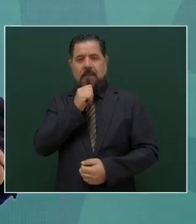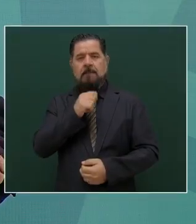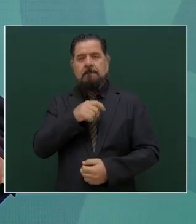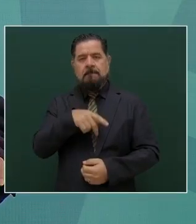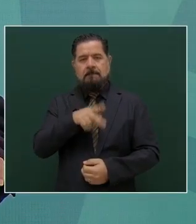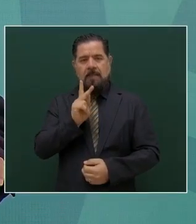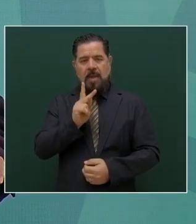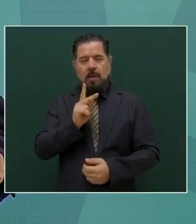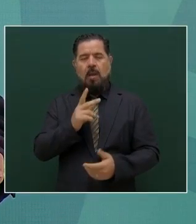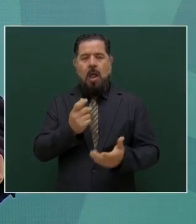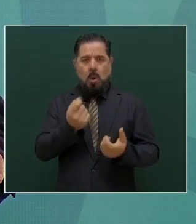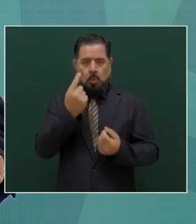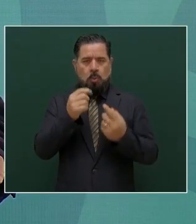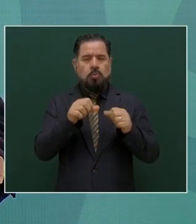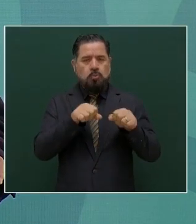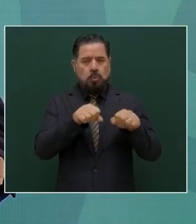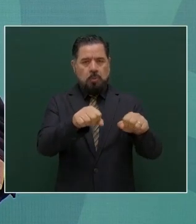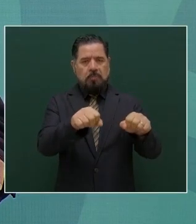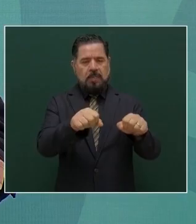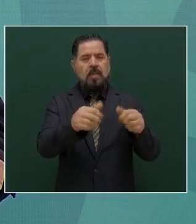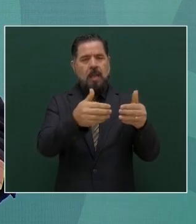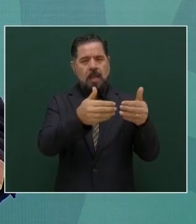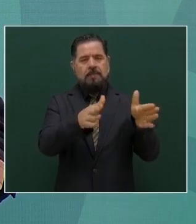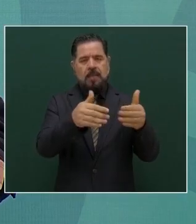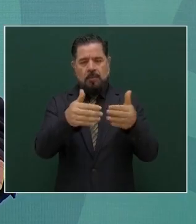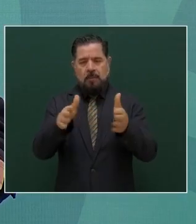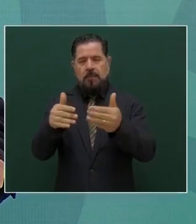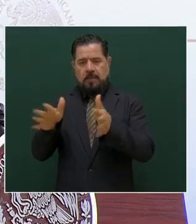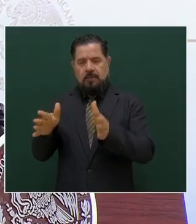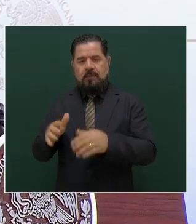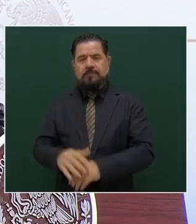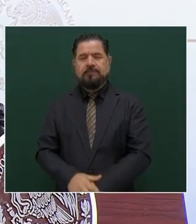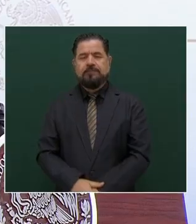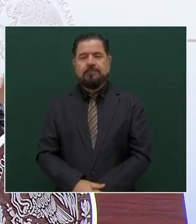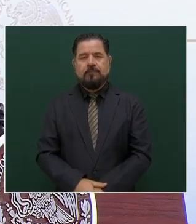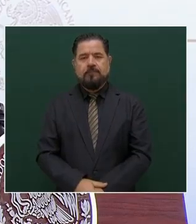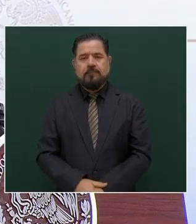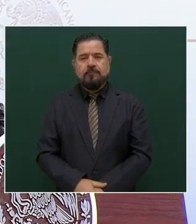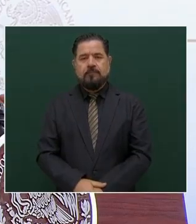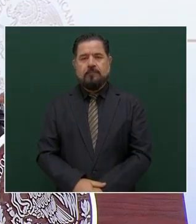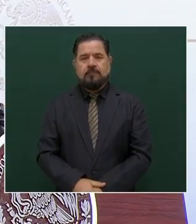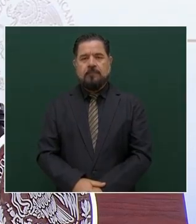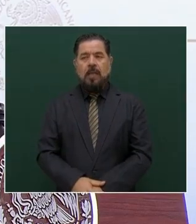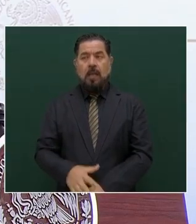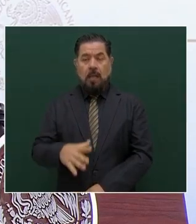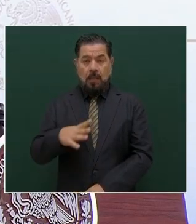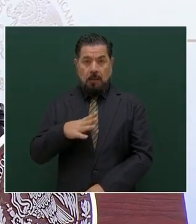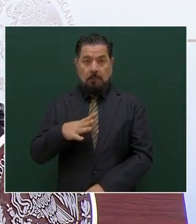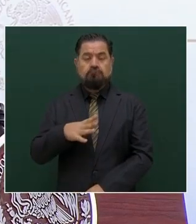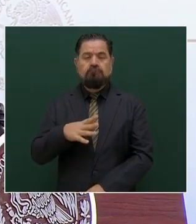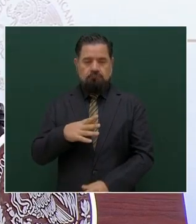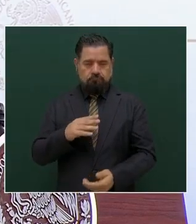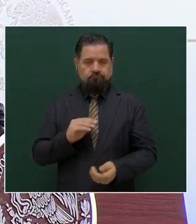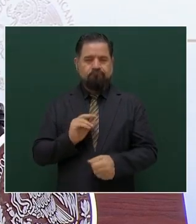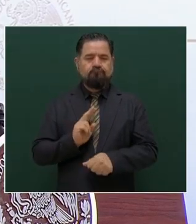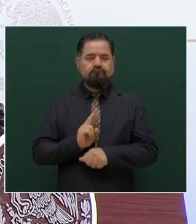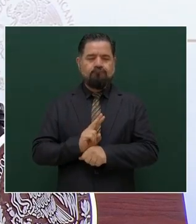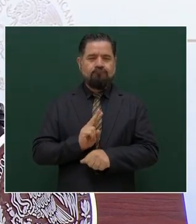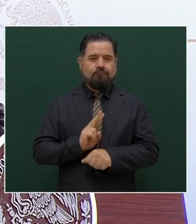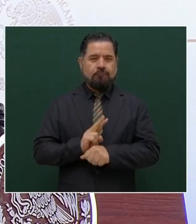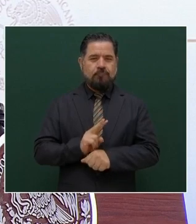las tiendas departamentales ya abrieron, hay seguridad porque